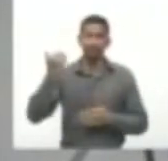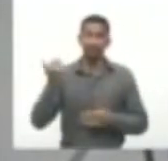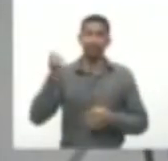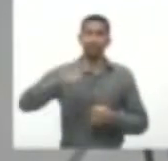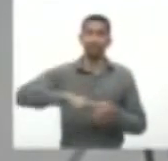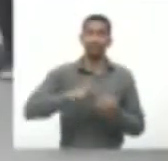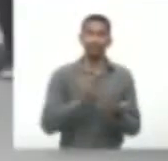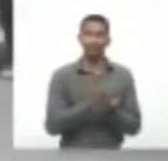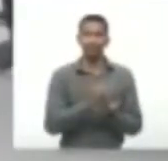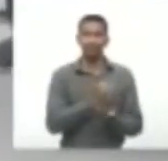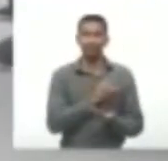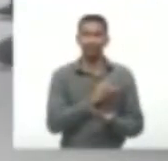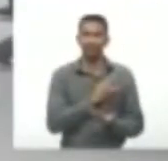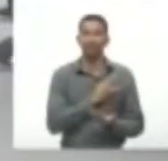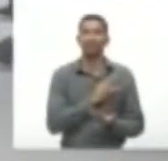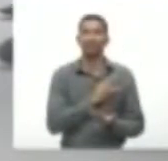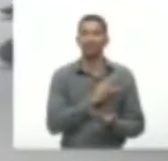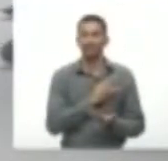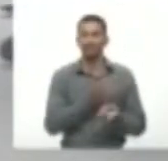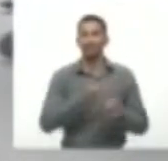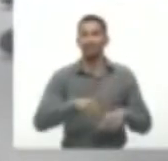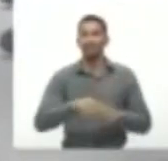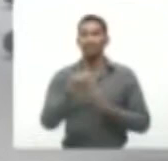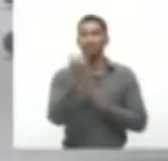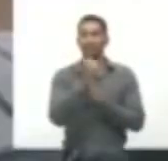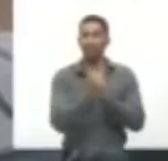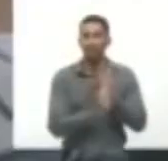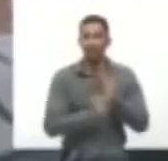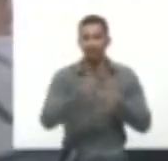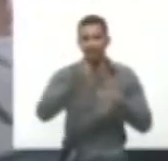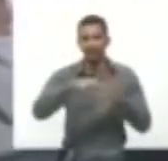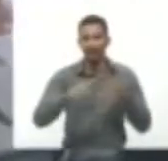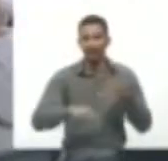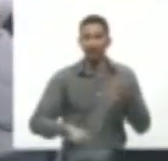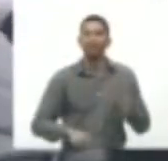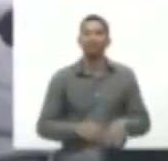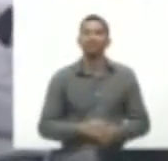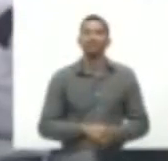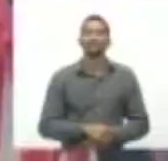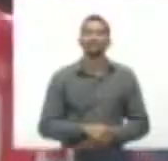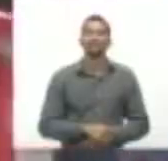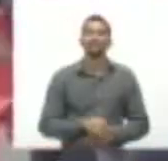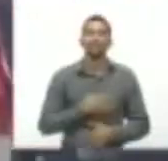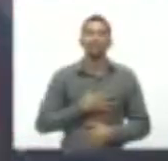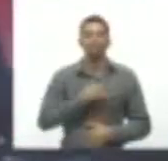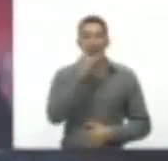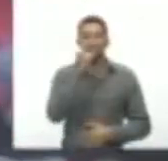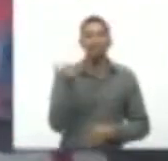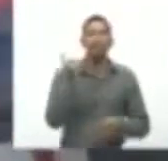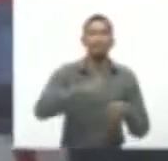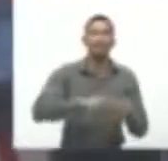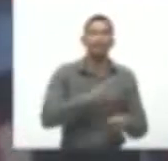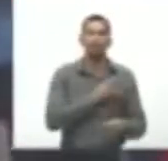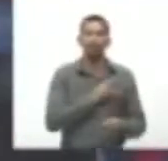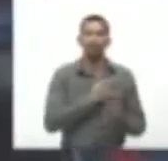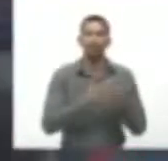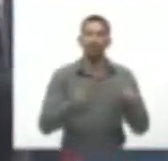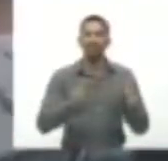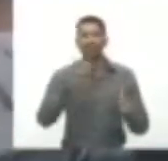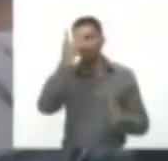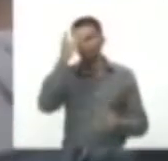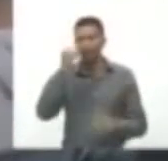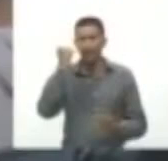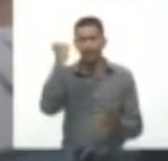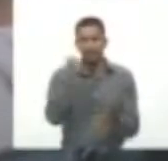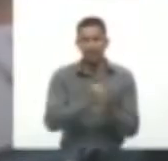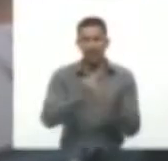de esta alma mater en sus distintos programas de pregrado. Escogí la Universidad Libre porque es una universidad acreditada de alta calidad que me puede